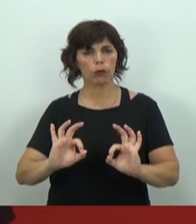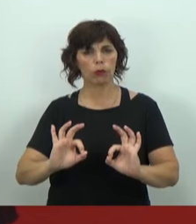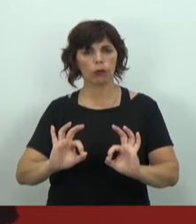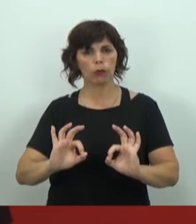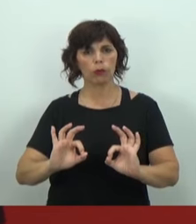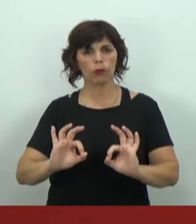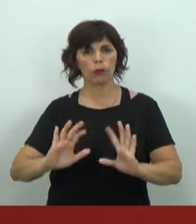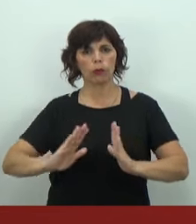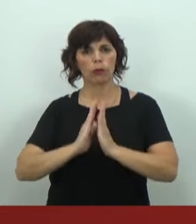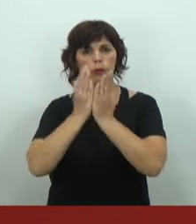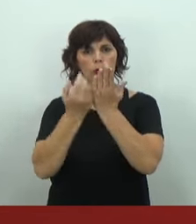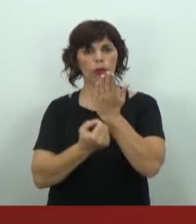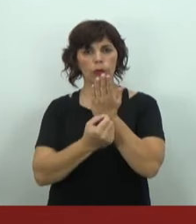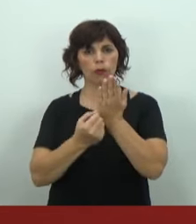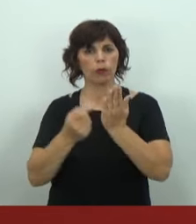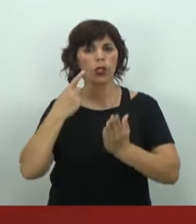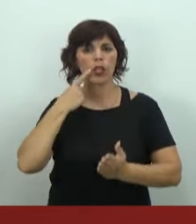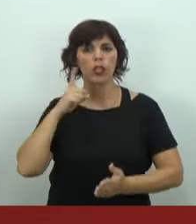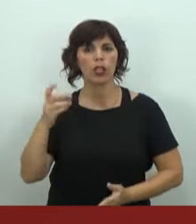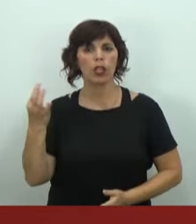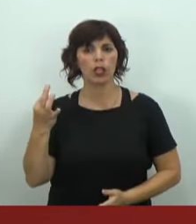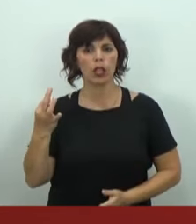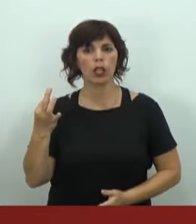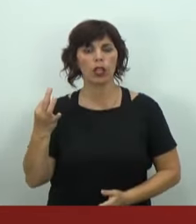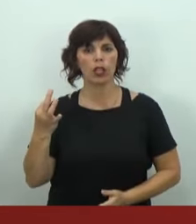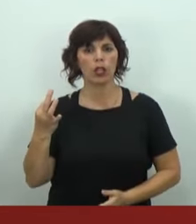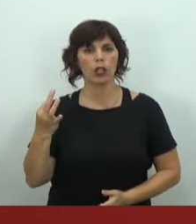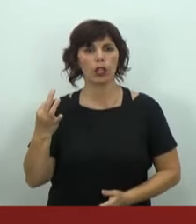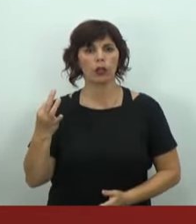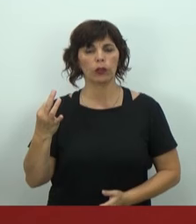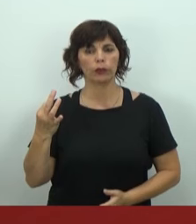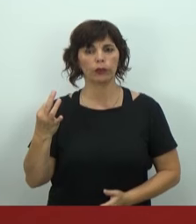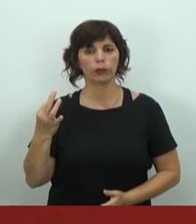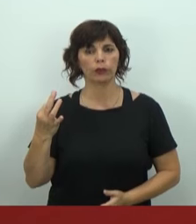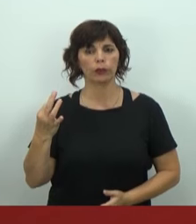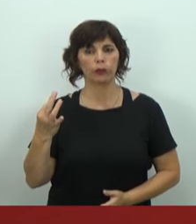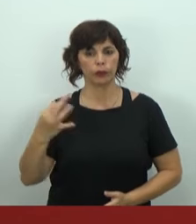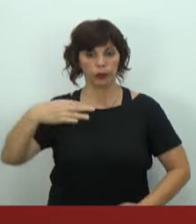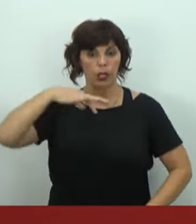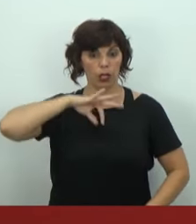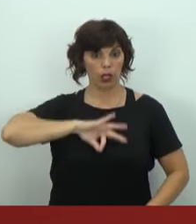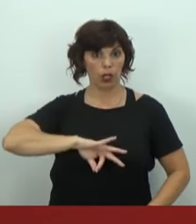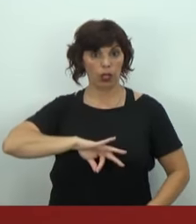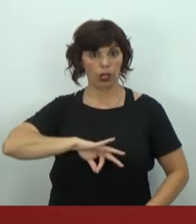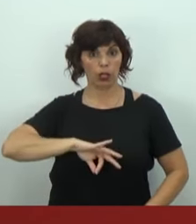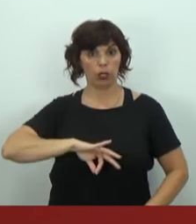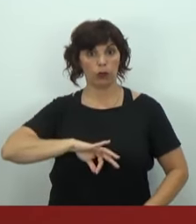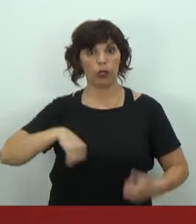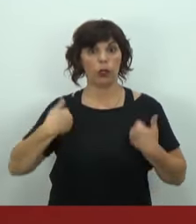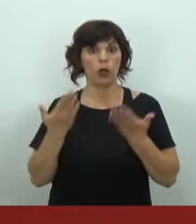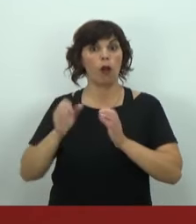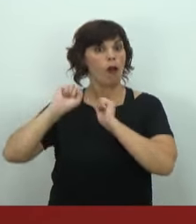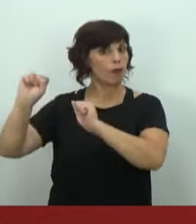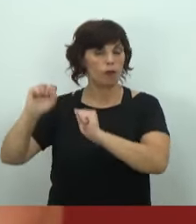Y aquí dice la Biblia que no podemos menospreciar, o como dice en español, afrendar. Otras